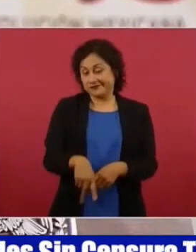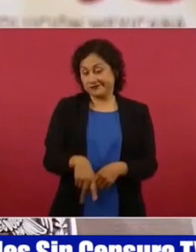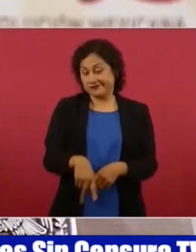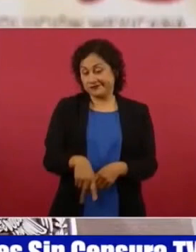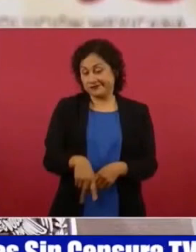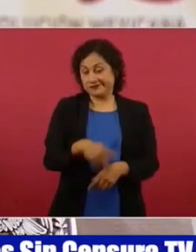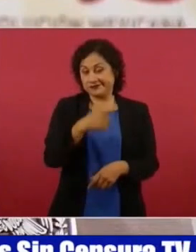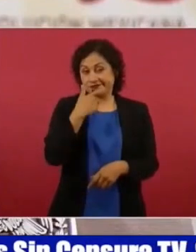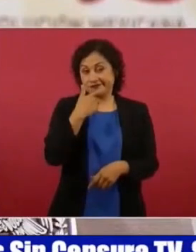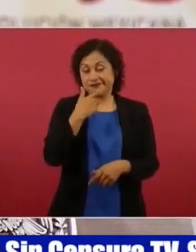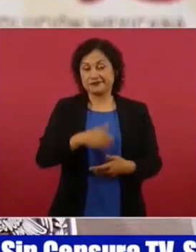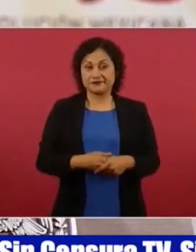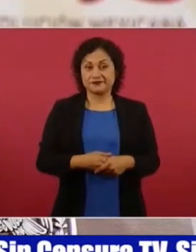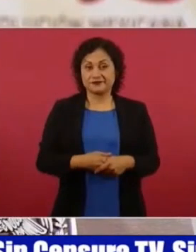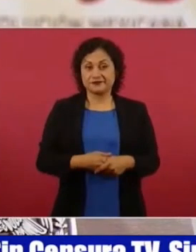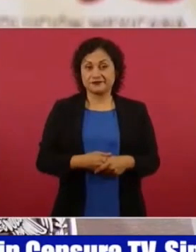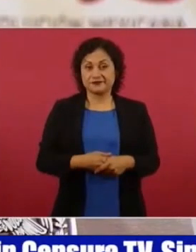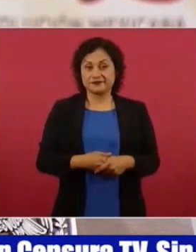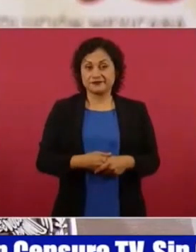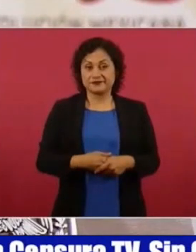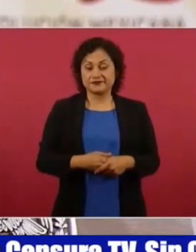no es tan aburrido.